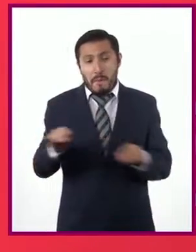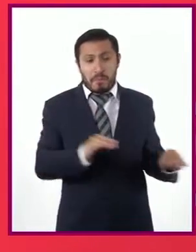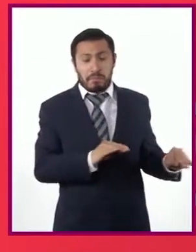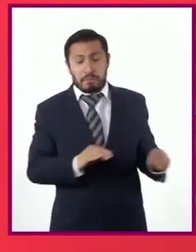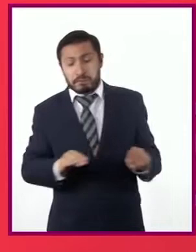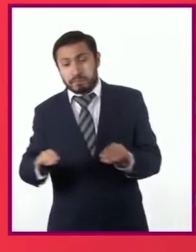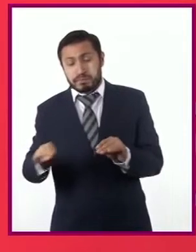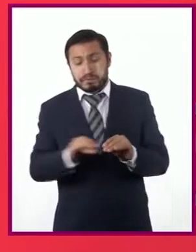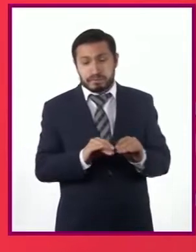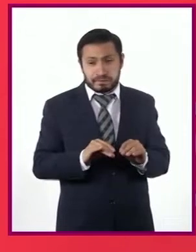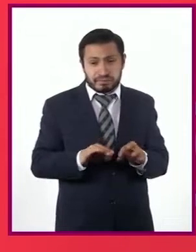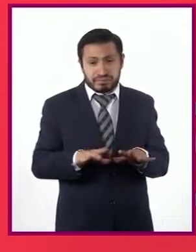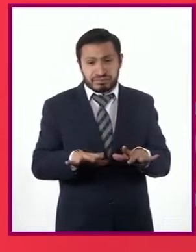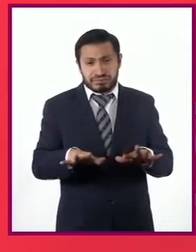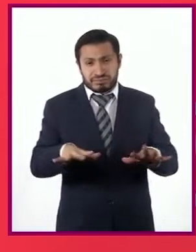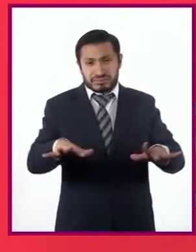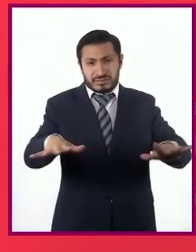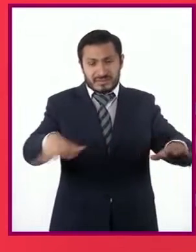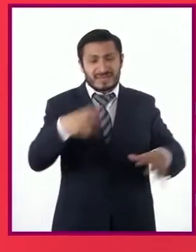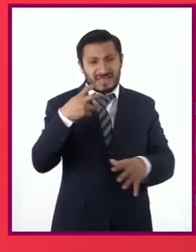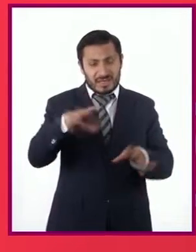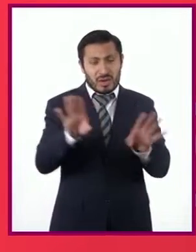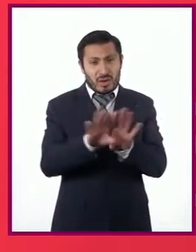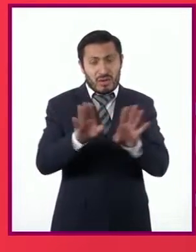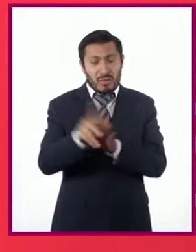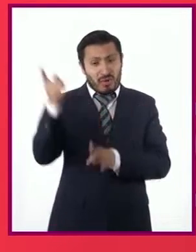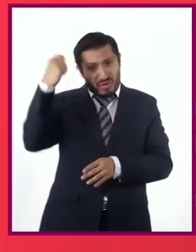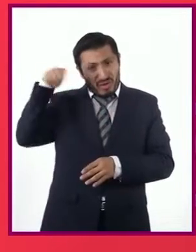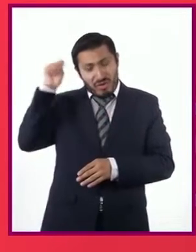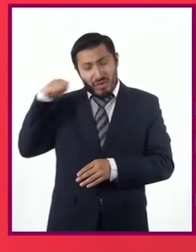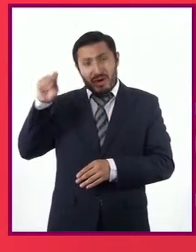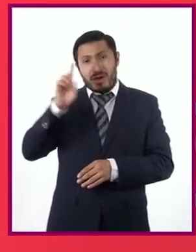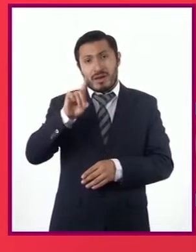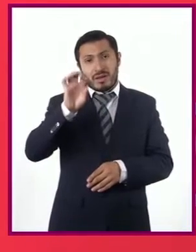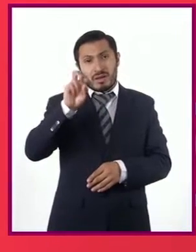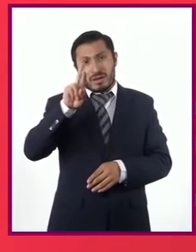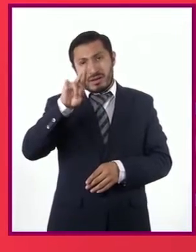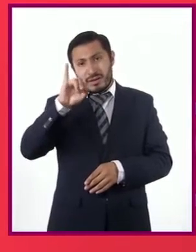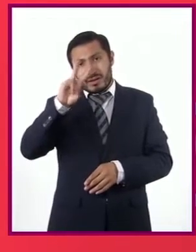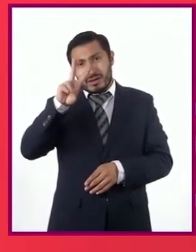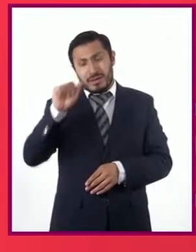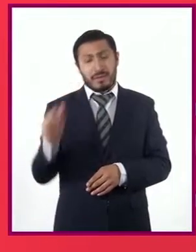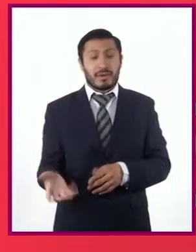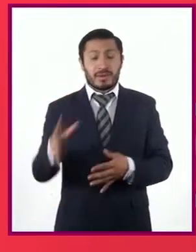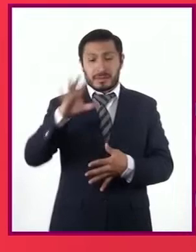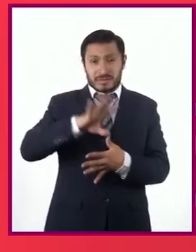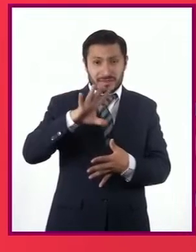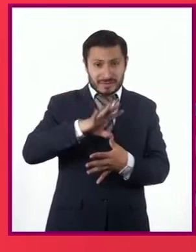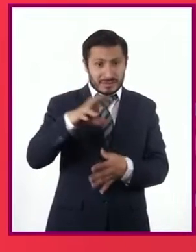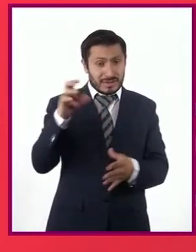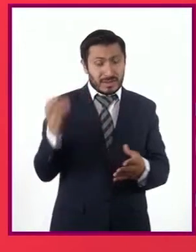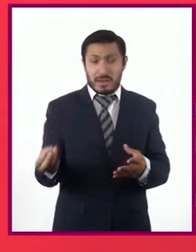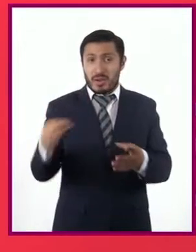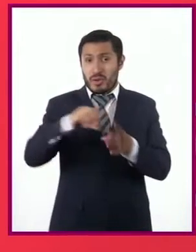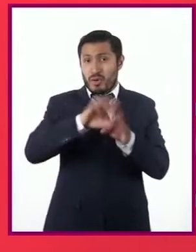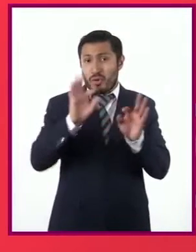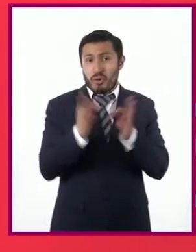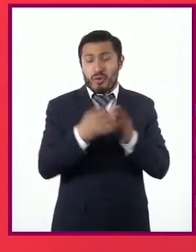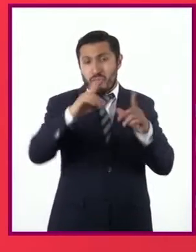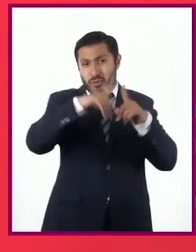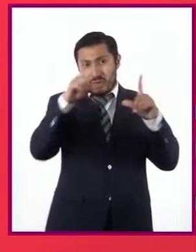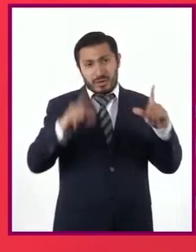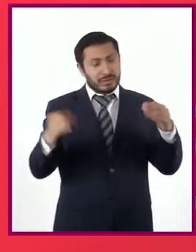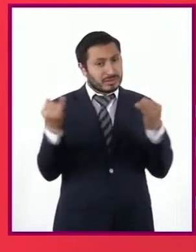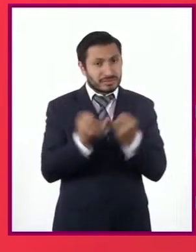Esto se explica con la teoría de la deriva continental, la forma de nuestro país, incluyendo sus zonas costeras. También.